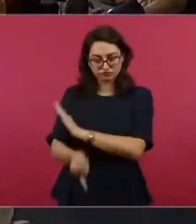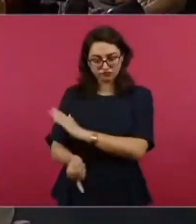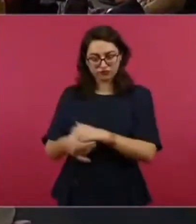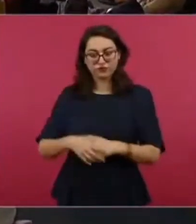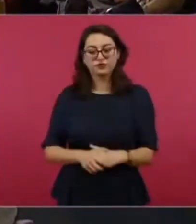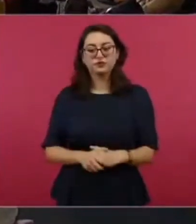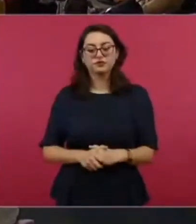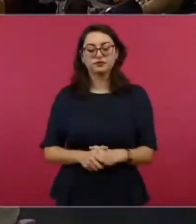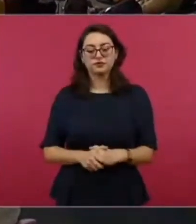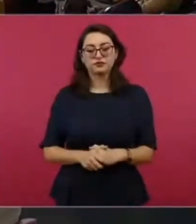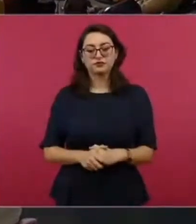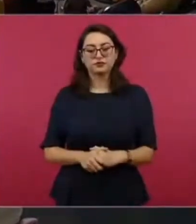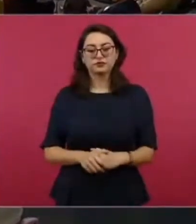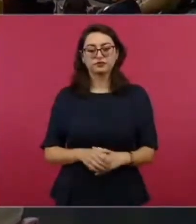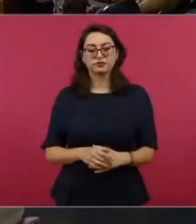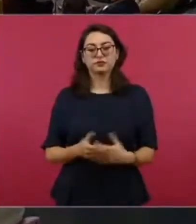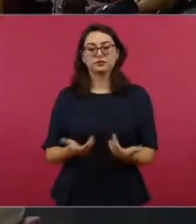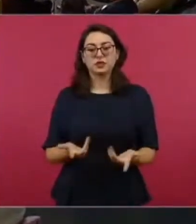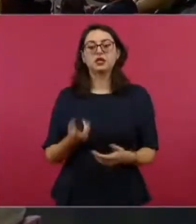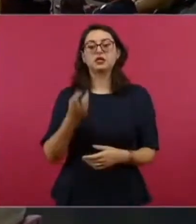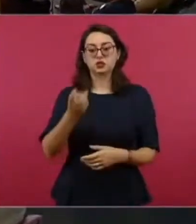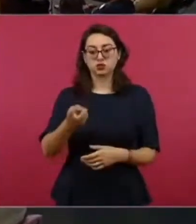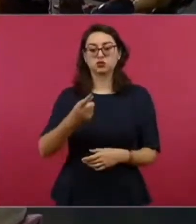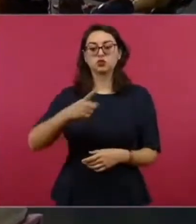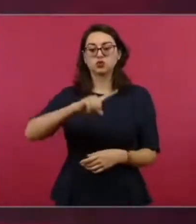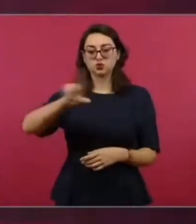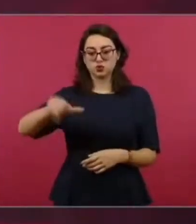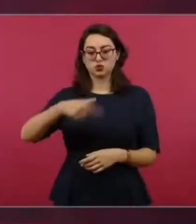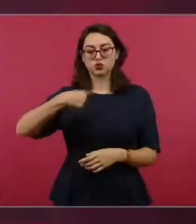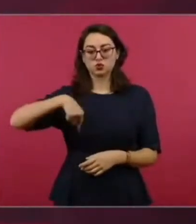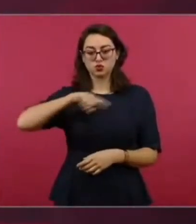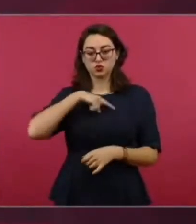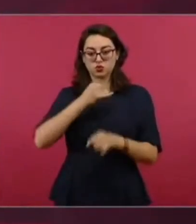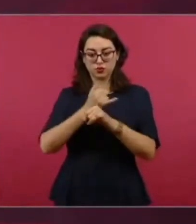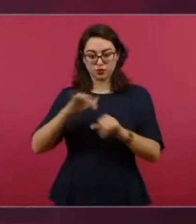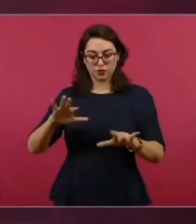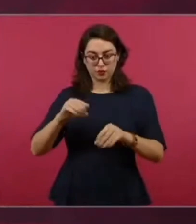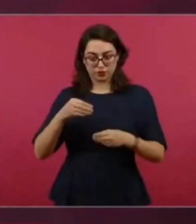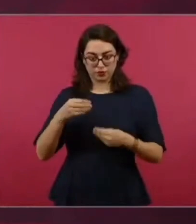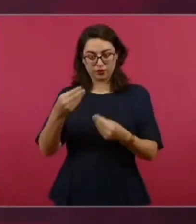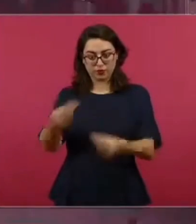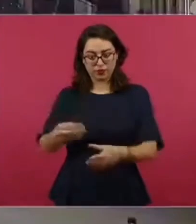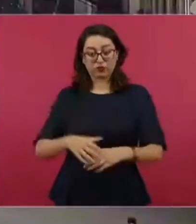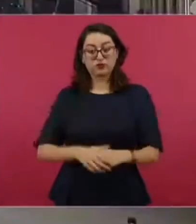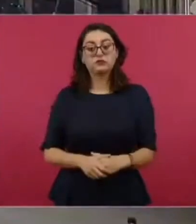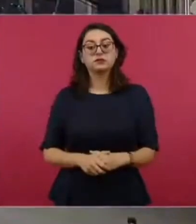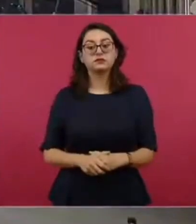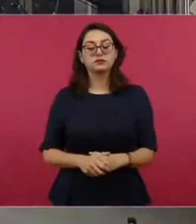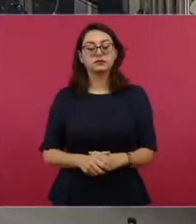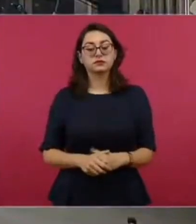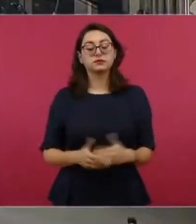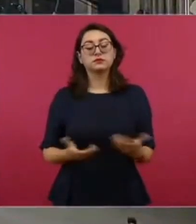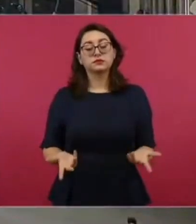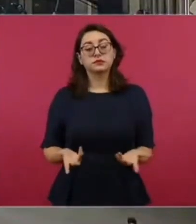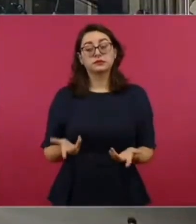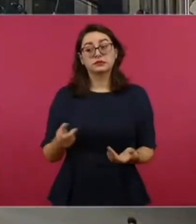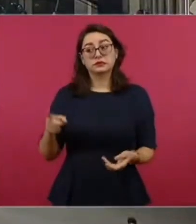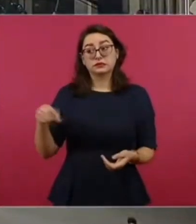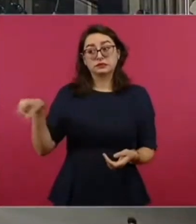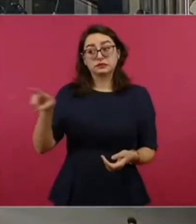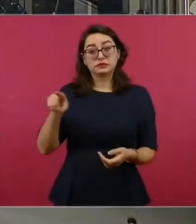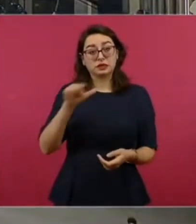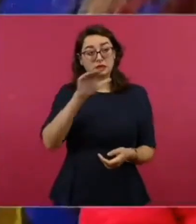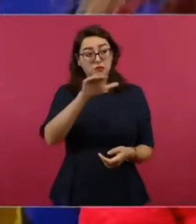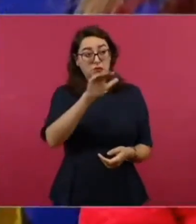te ofrecemos eso y te vamos a entregar el reporte ellos también le piden que si usted lo cree conveniente que